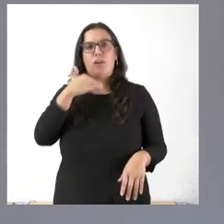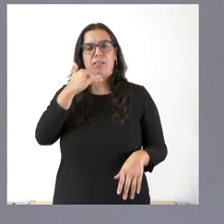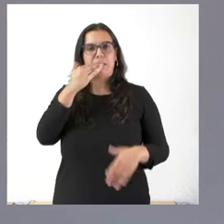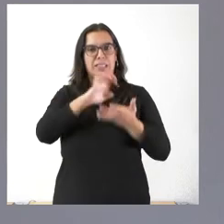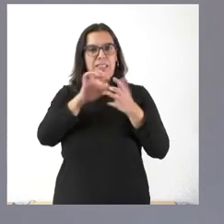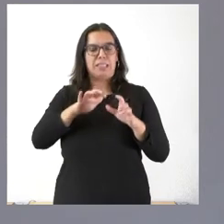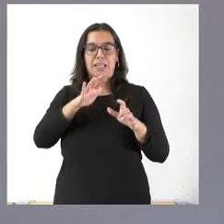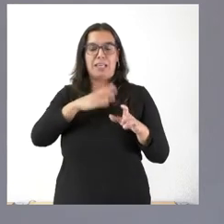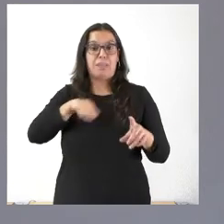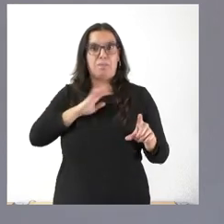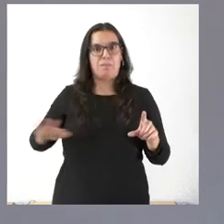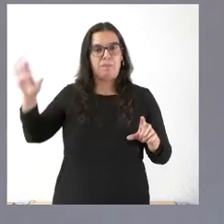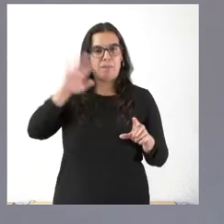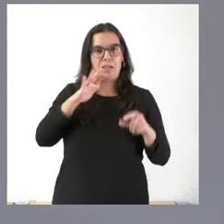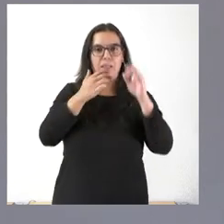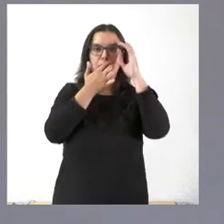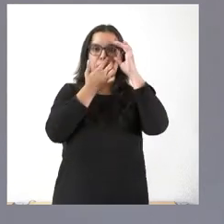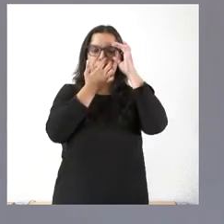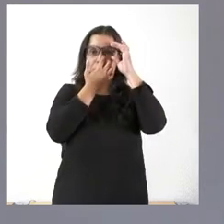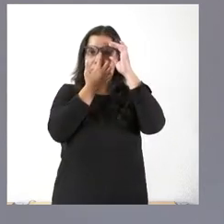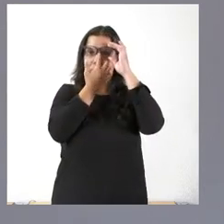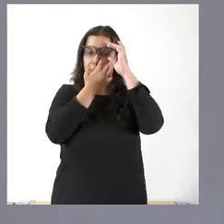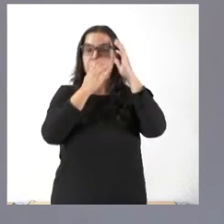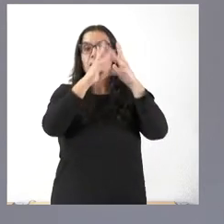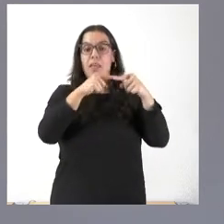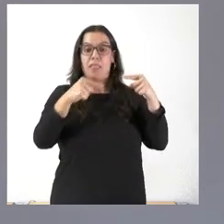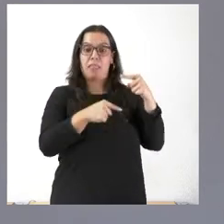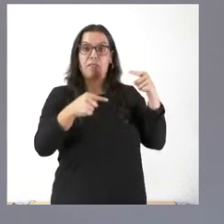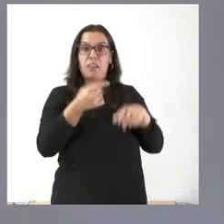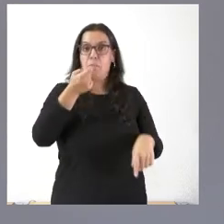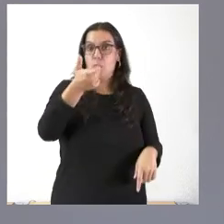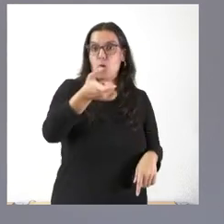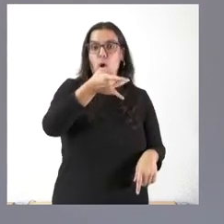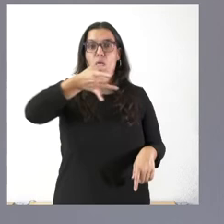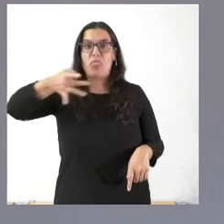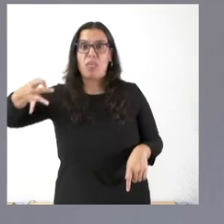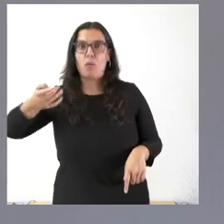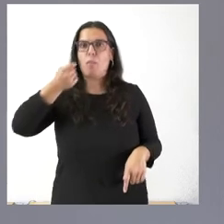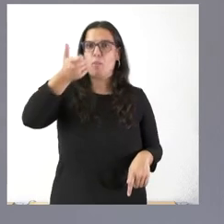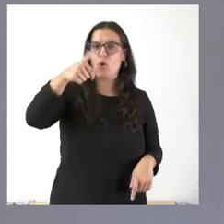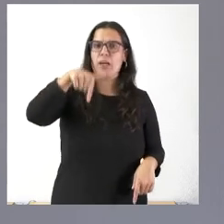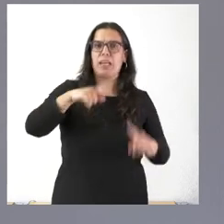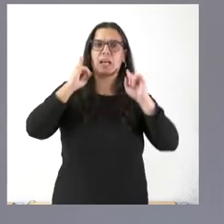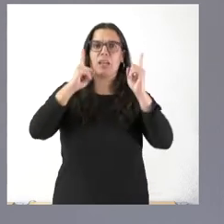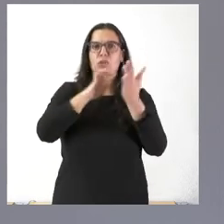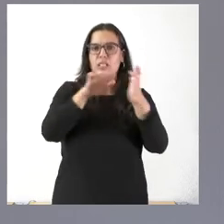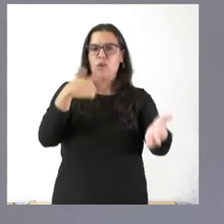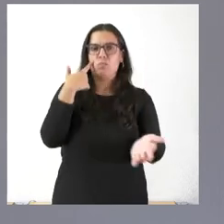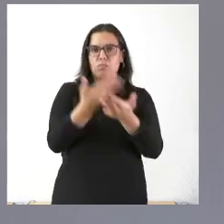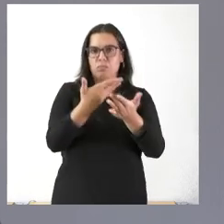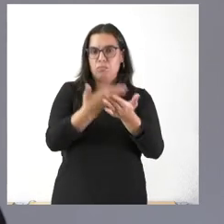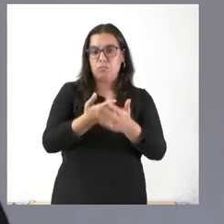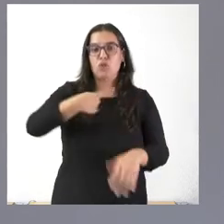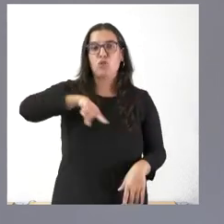toda España y tener poco déficit público y tener poca deuda pública. Este es el caso de Castilla y León. Estamos entre las comunidades con el impuesto sobre la